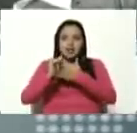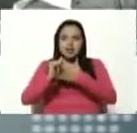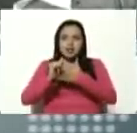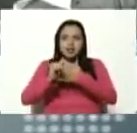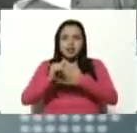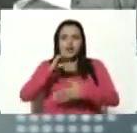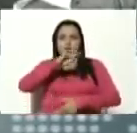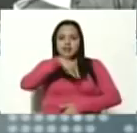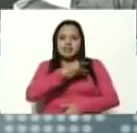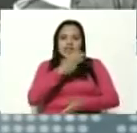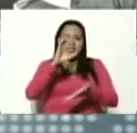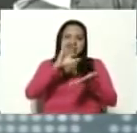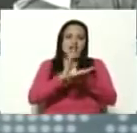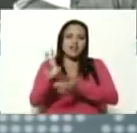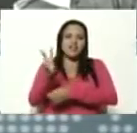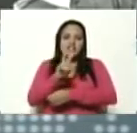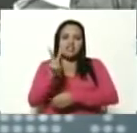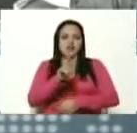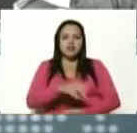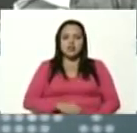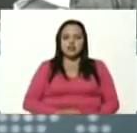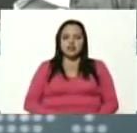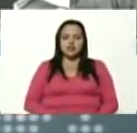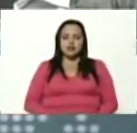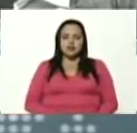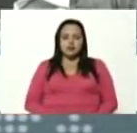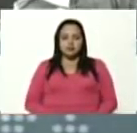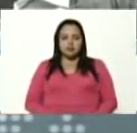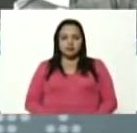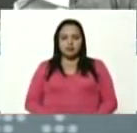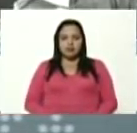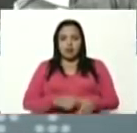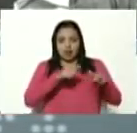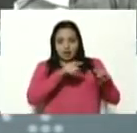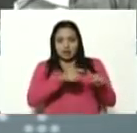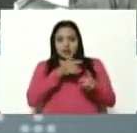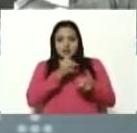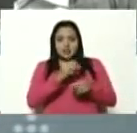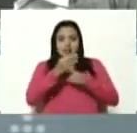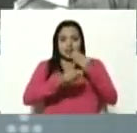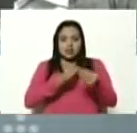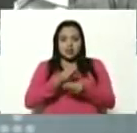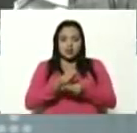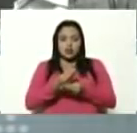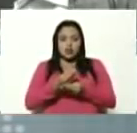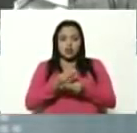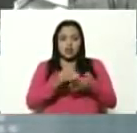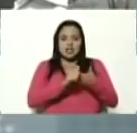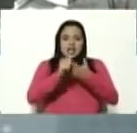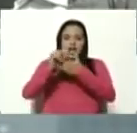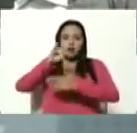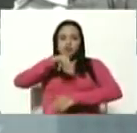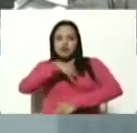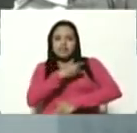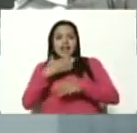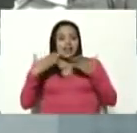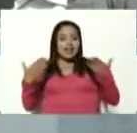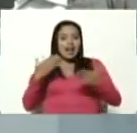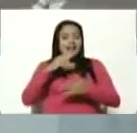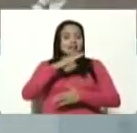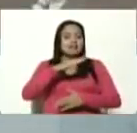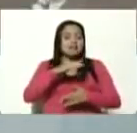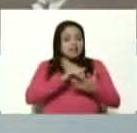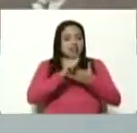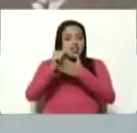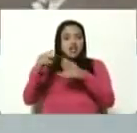Venezuela, la UCB. Allí llegó a ser delegado universitario, gran líder, conocido